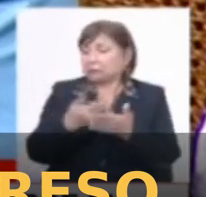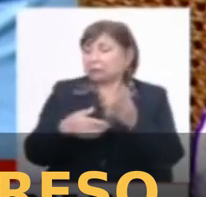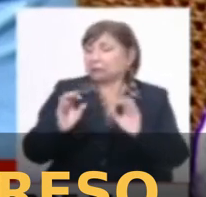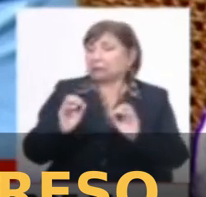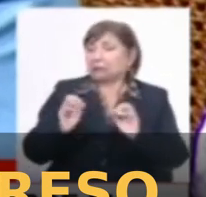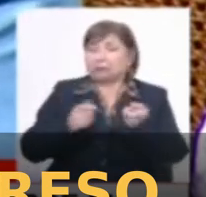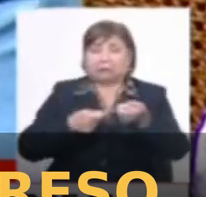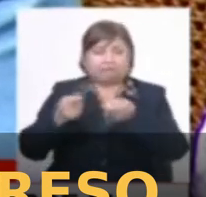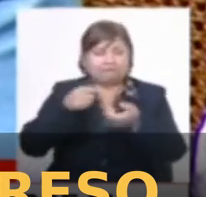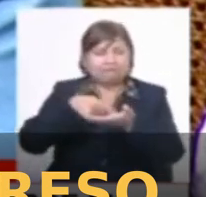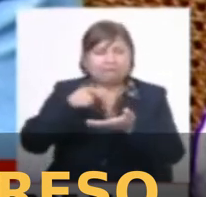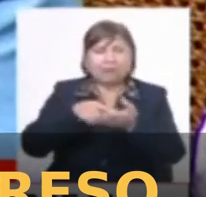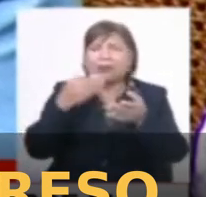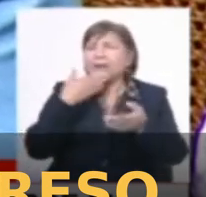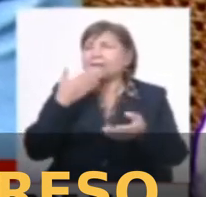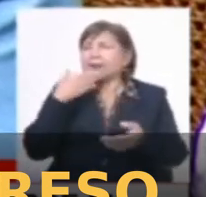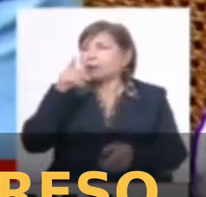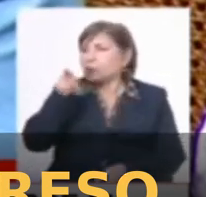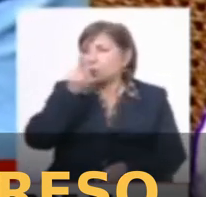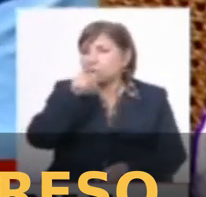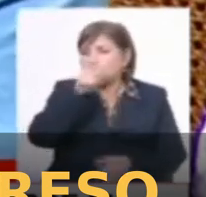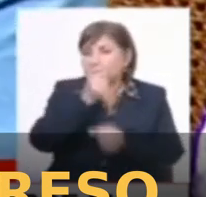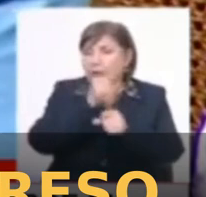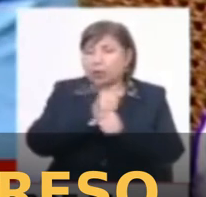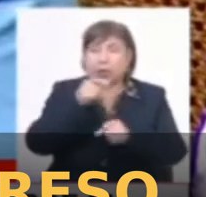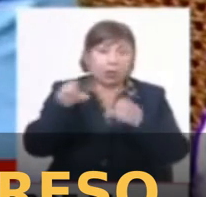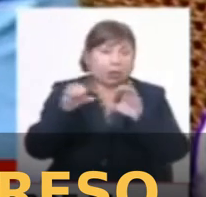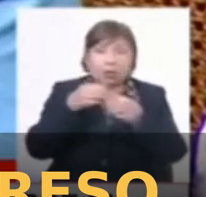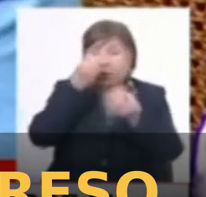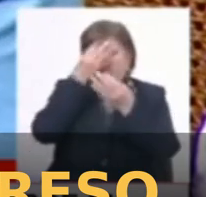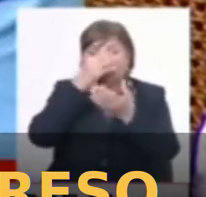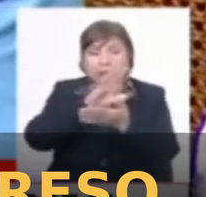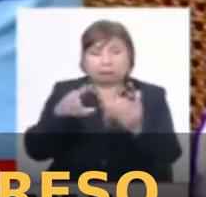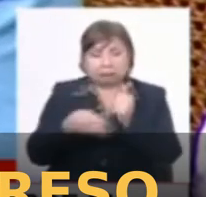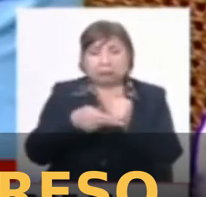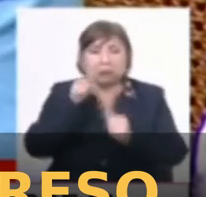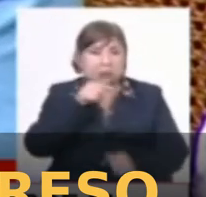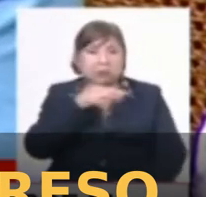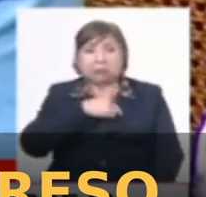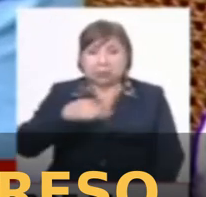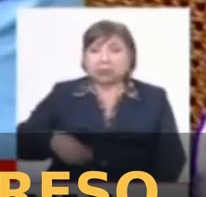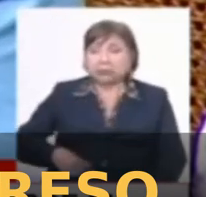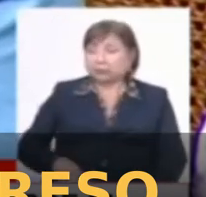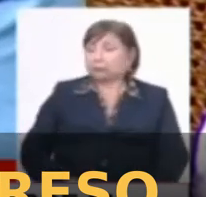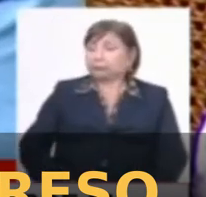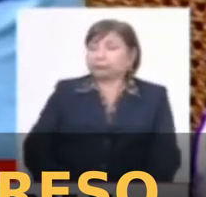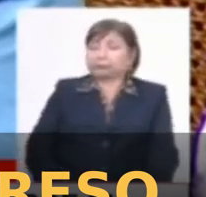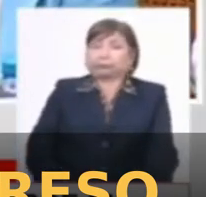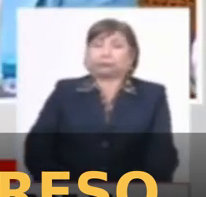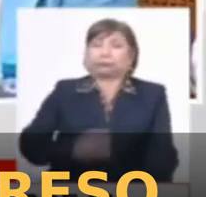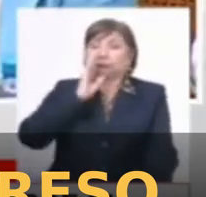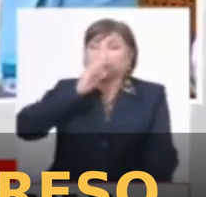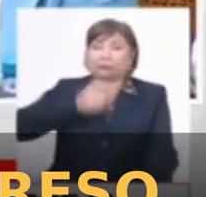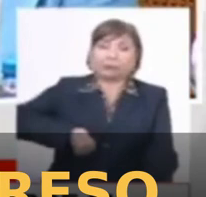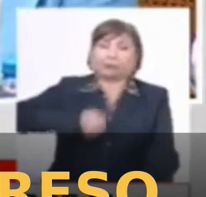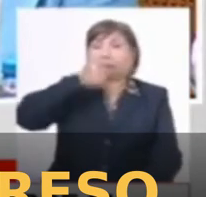que ejecutaba, quién iba a ser el funcionario que iba a dar todas esas garantías, era el ministro. Ok, entonces estaríamos hablando de la